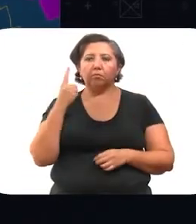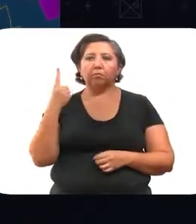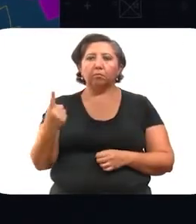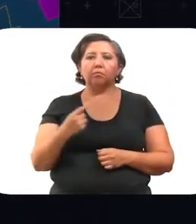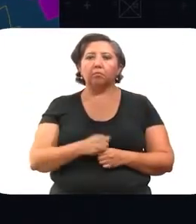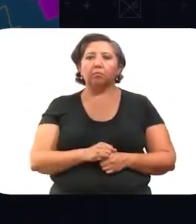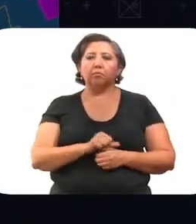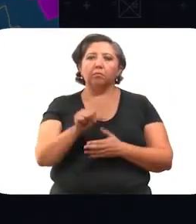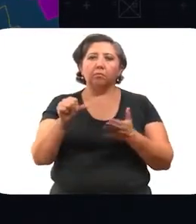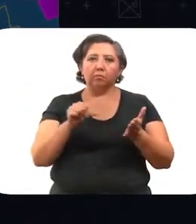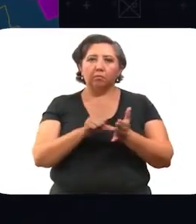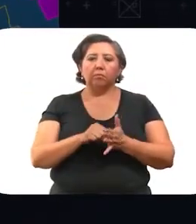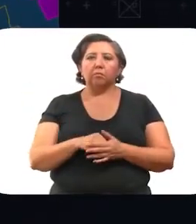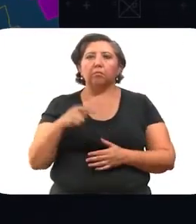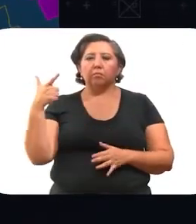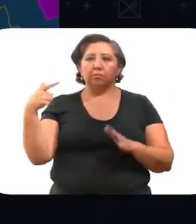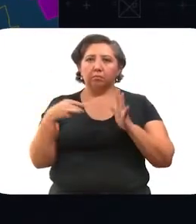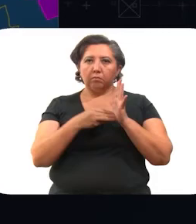4.931 en la zona centro,